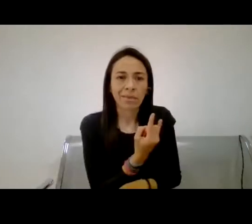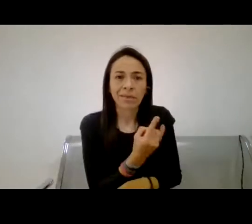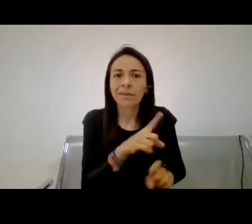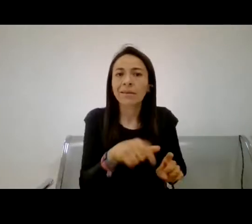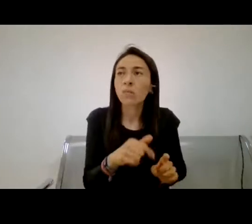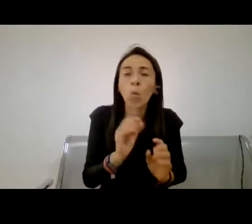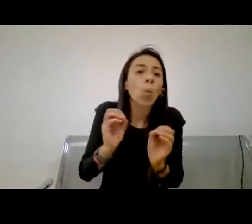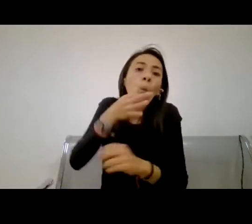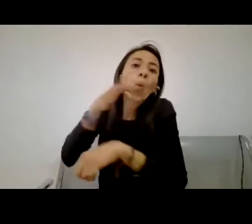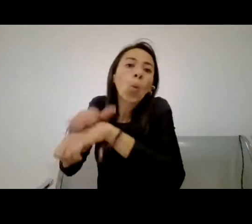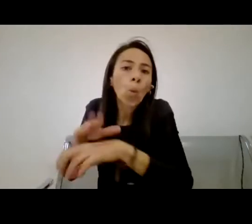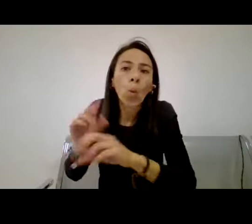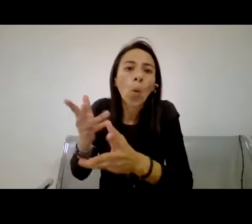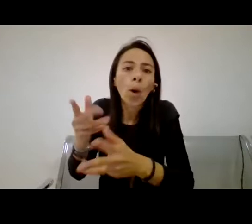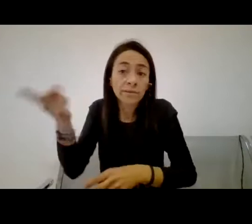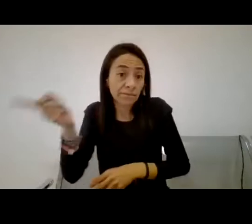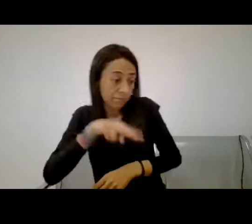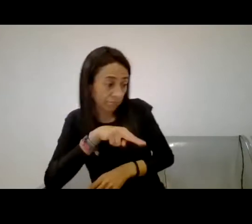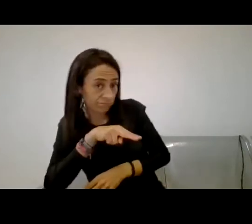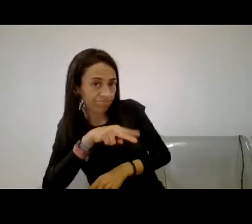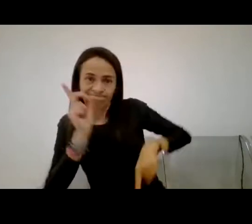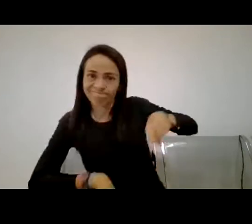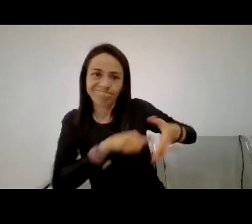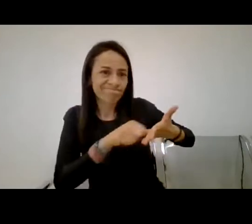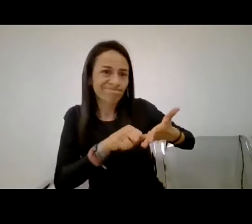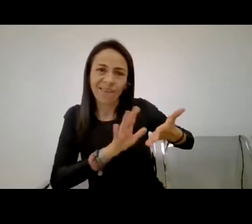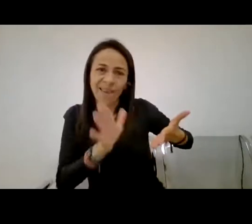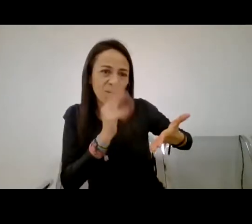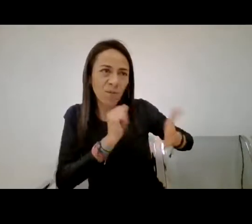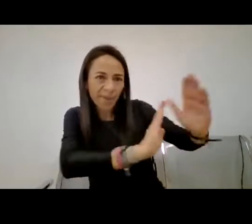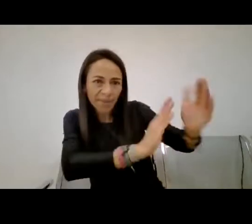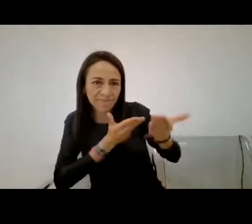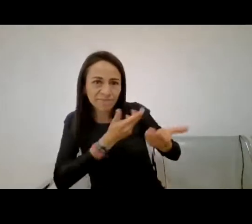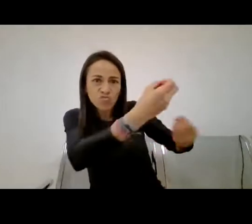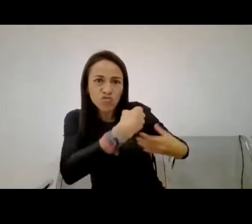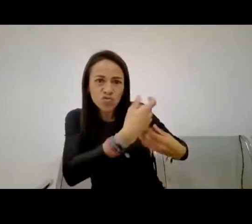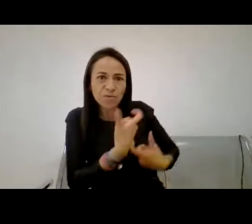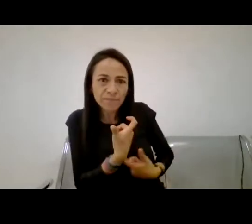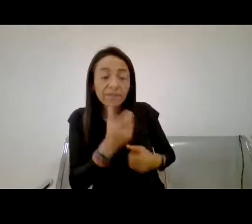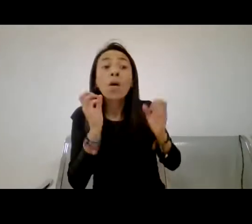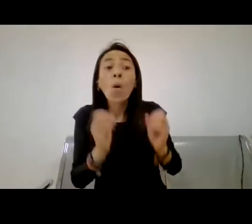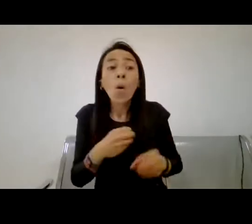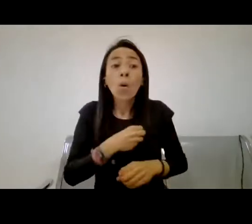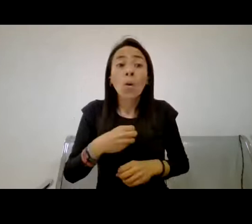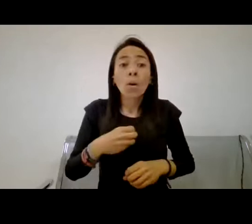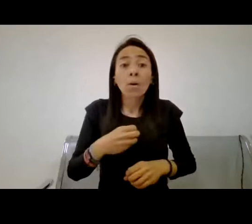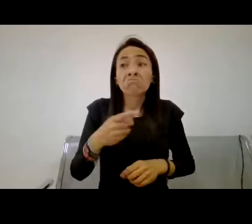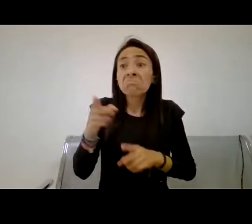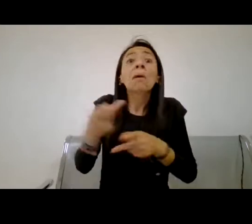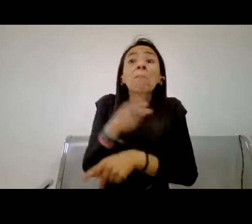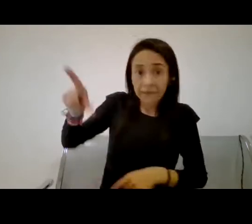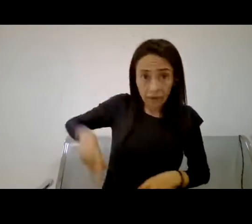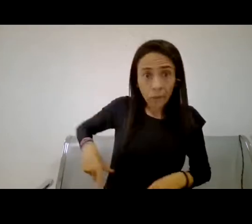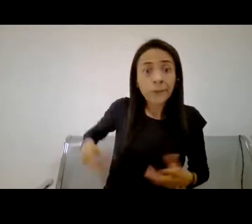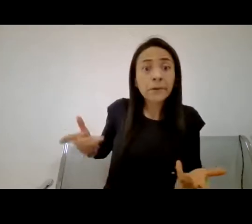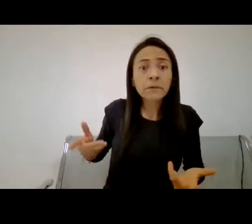¿Qué pasa si una autoridad no cumple su obligación de fomento? Hasta ahora no pasa nada, ¿no? Y aquí es